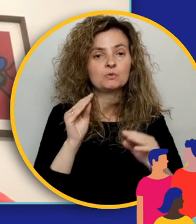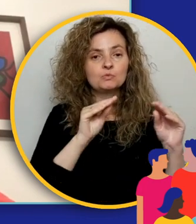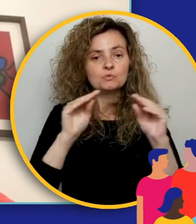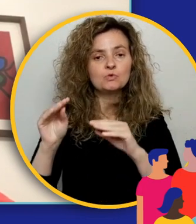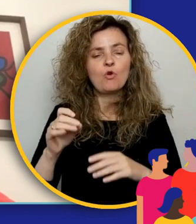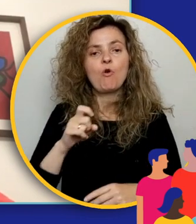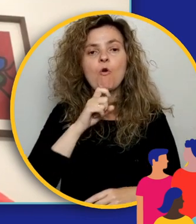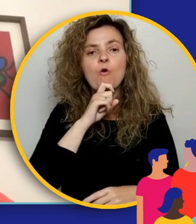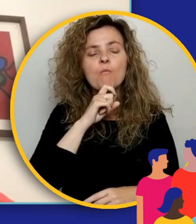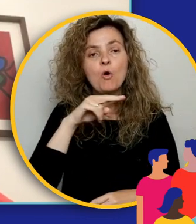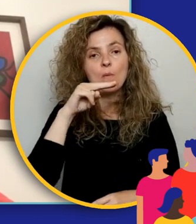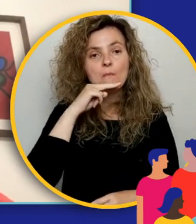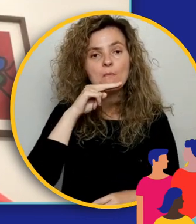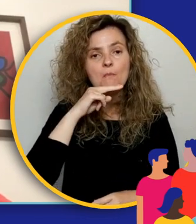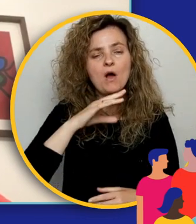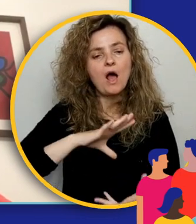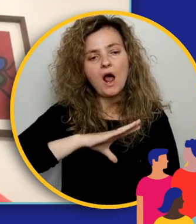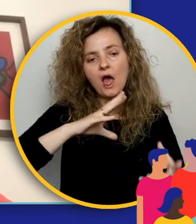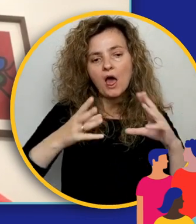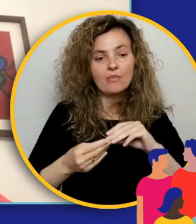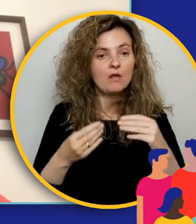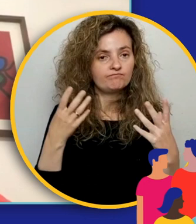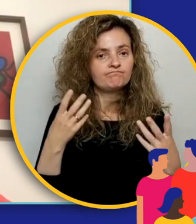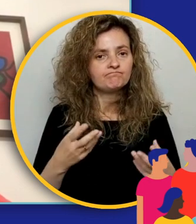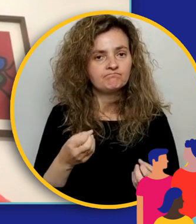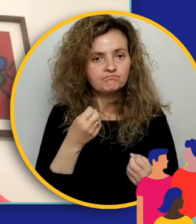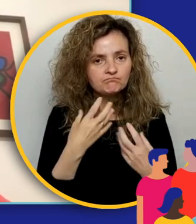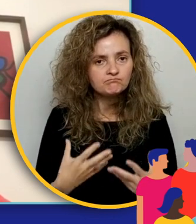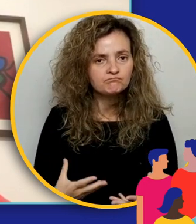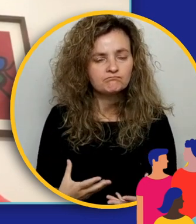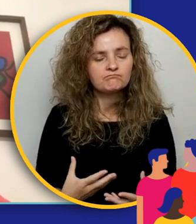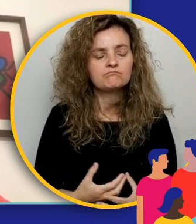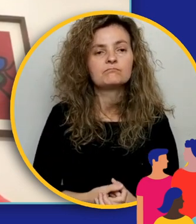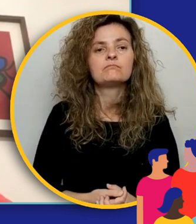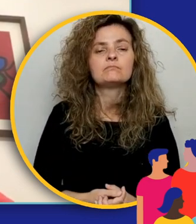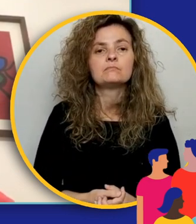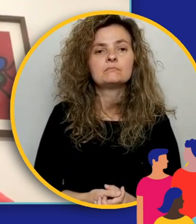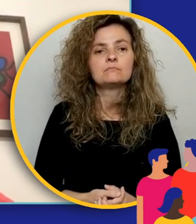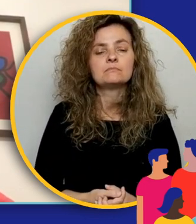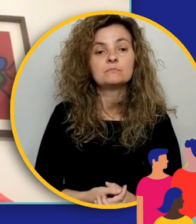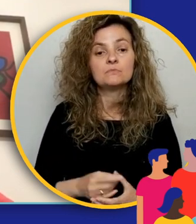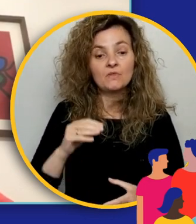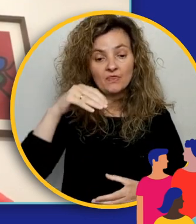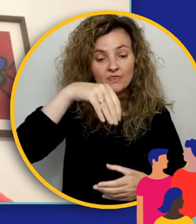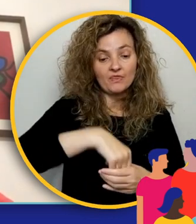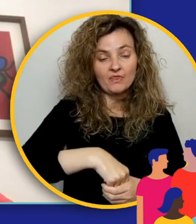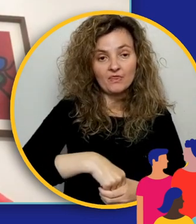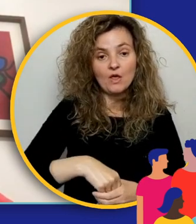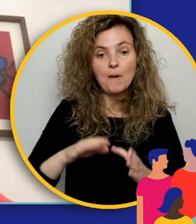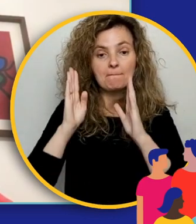accesibilidad como los baños están muy adaptados y que en